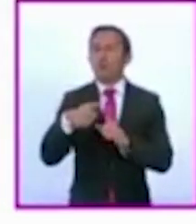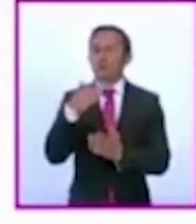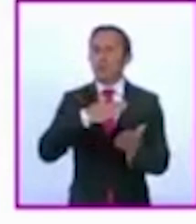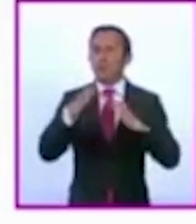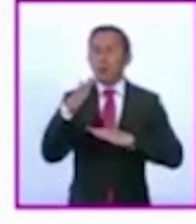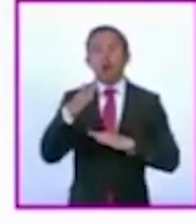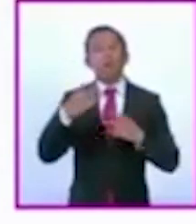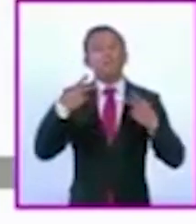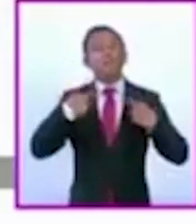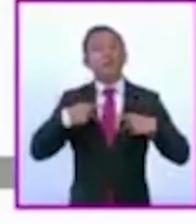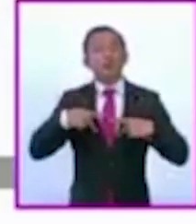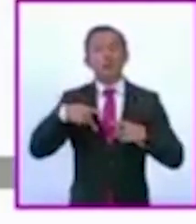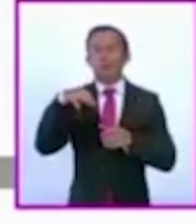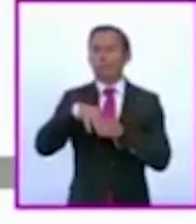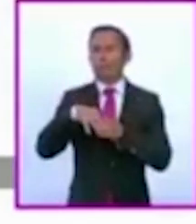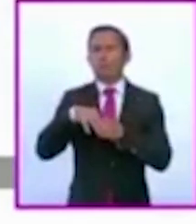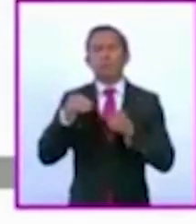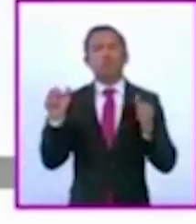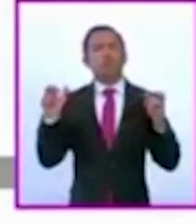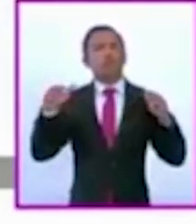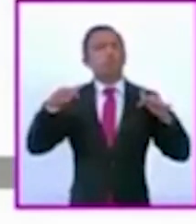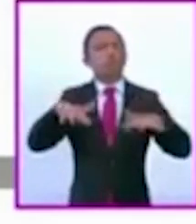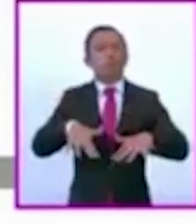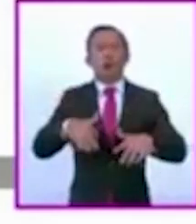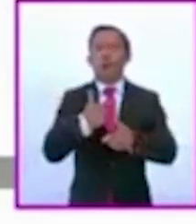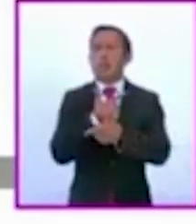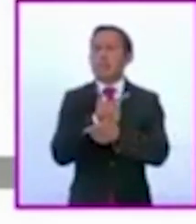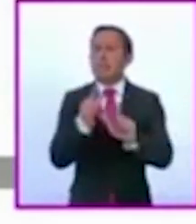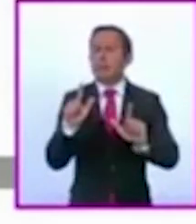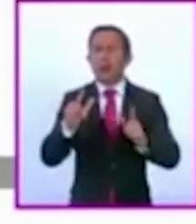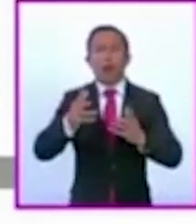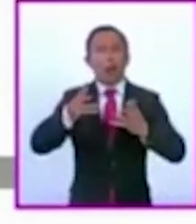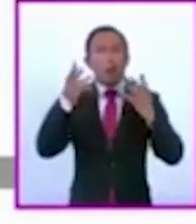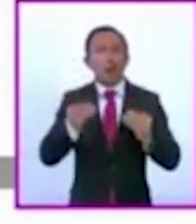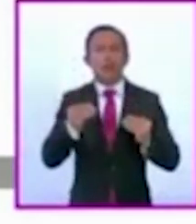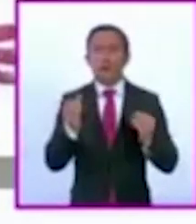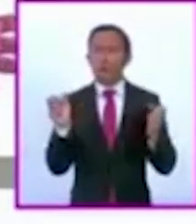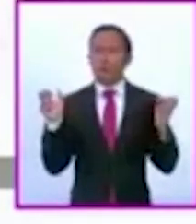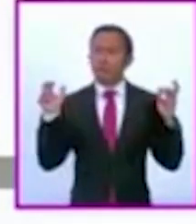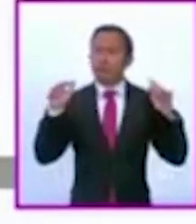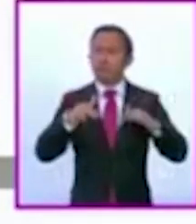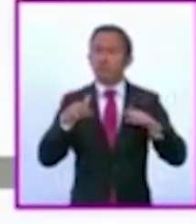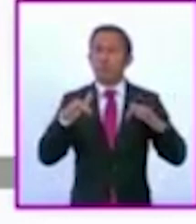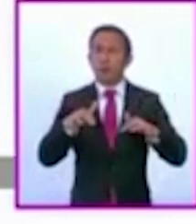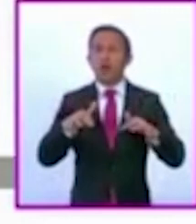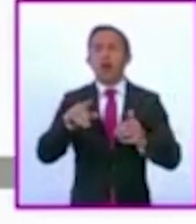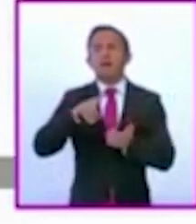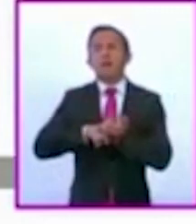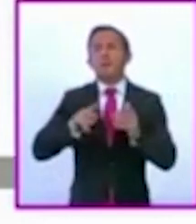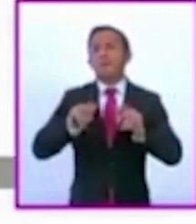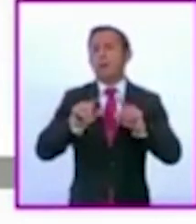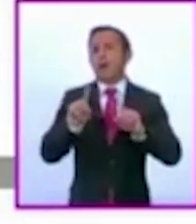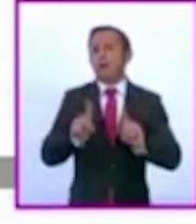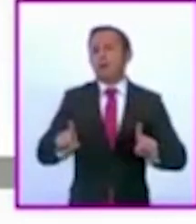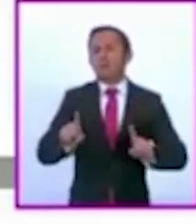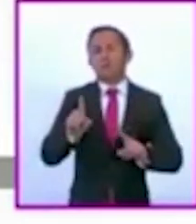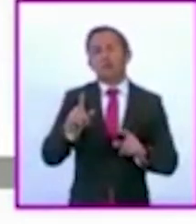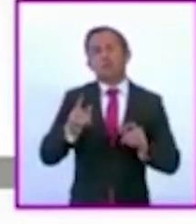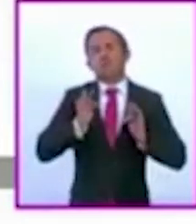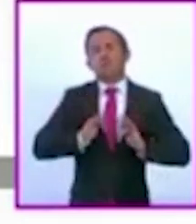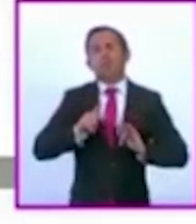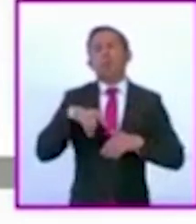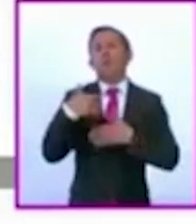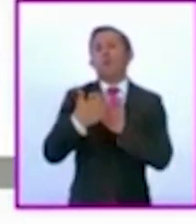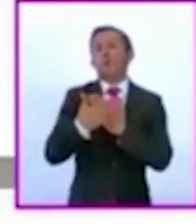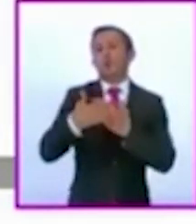acudieron a votar de manera libre masiva y en para elegir a quienes habrán de ocupar los espacios de representación